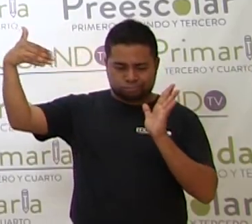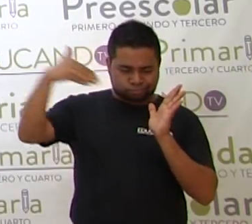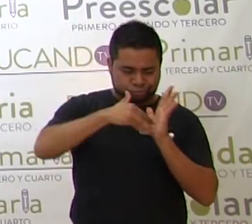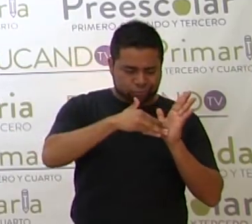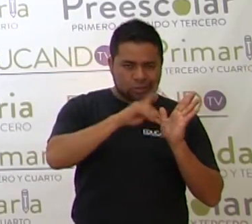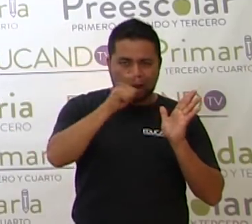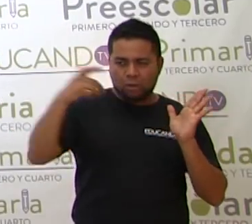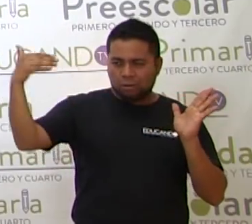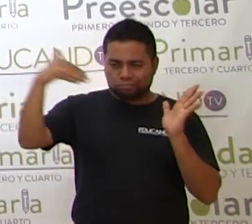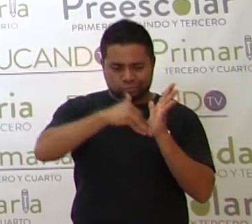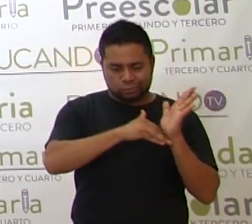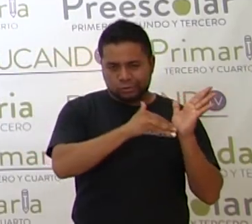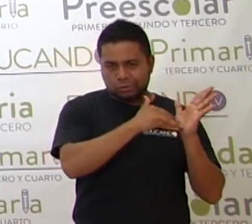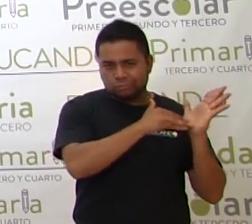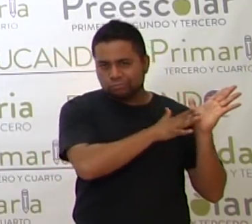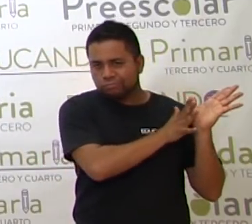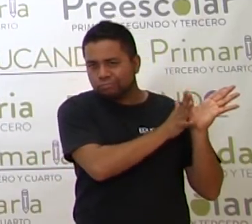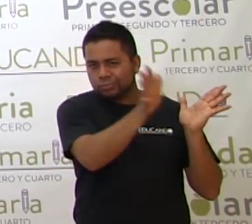el agua